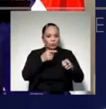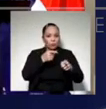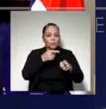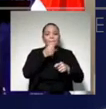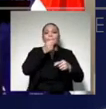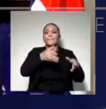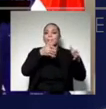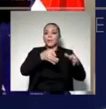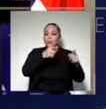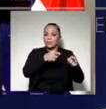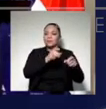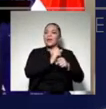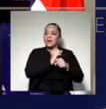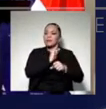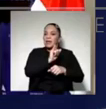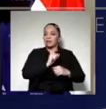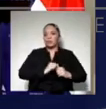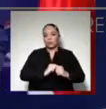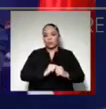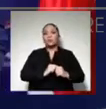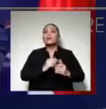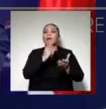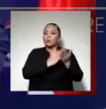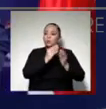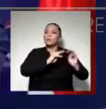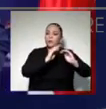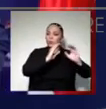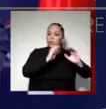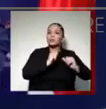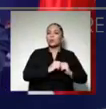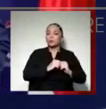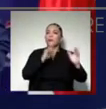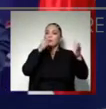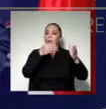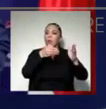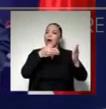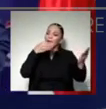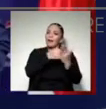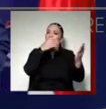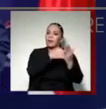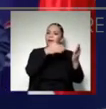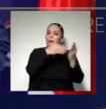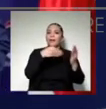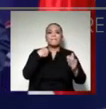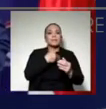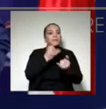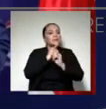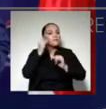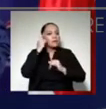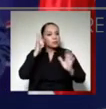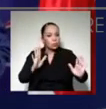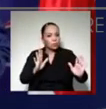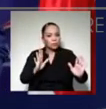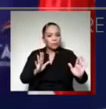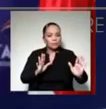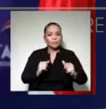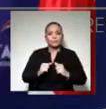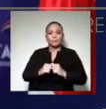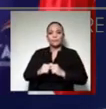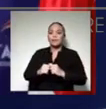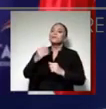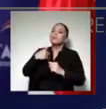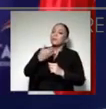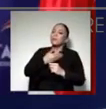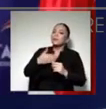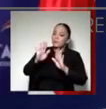periodistas de ciertos medios que se han dedicado a atacar a esta ministra sin razón. Perdón, señor presidente, déjeme terminar